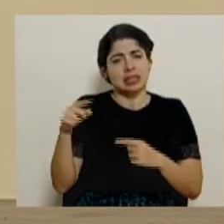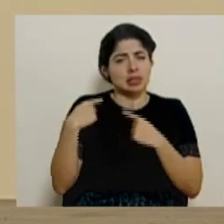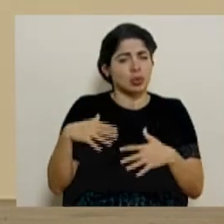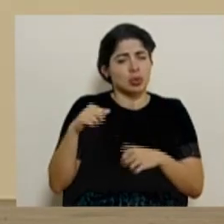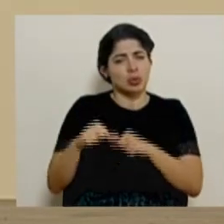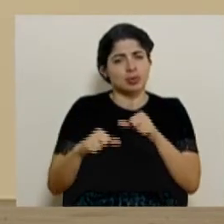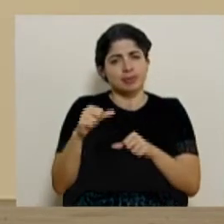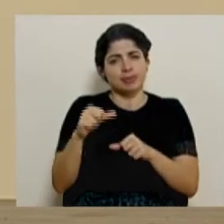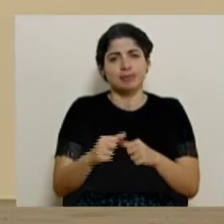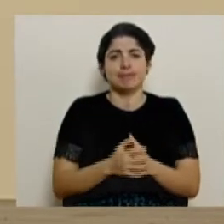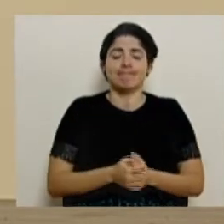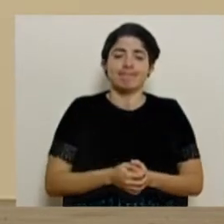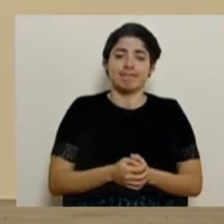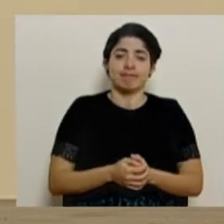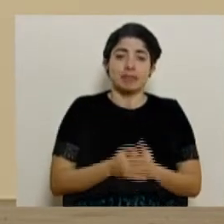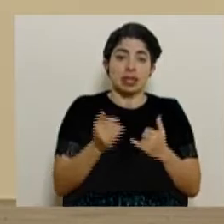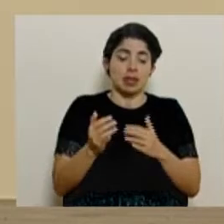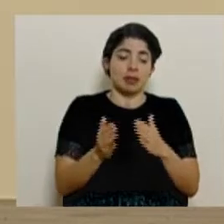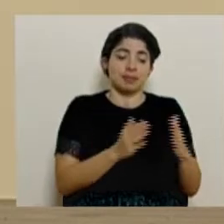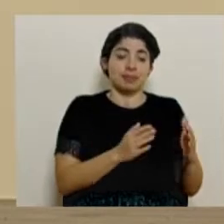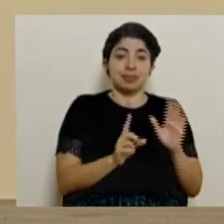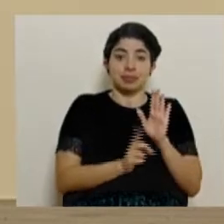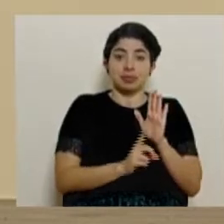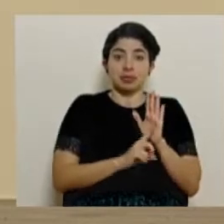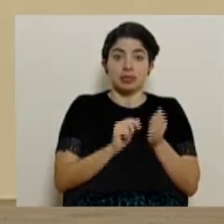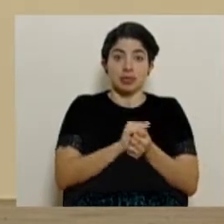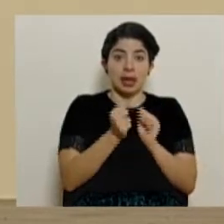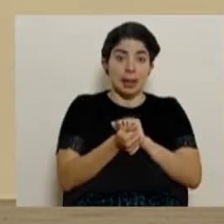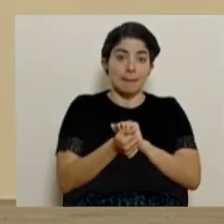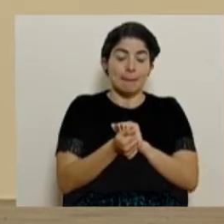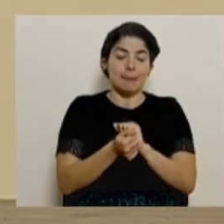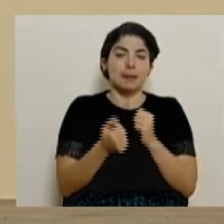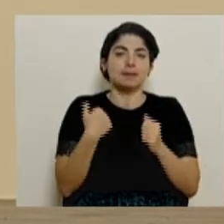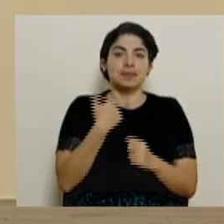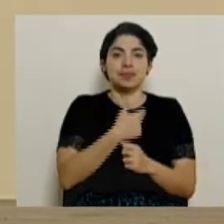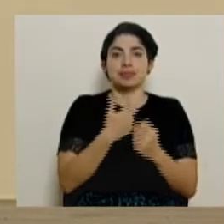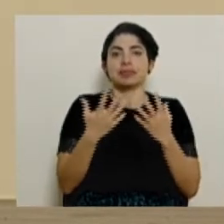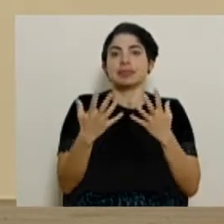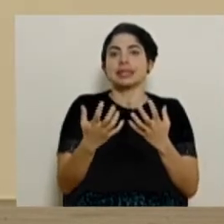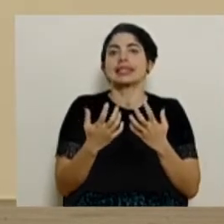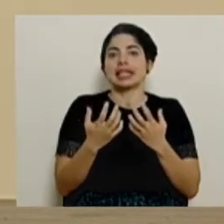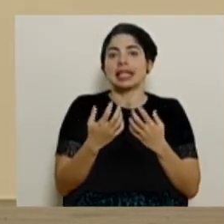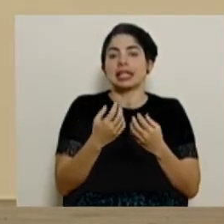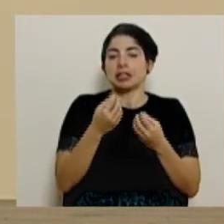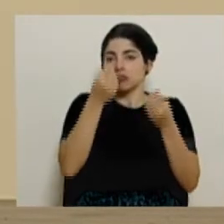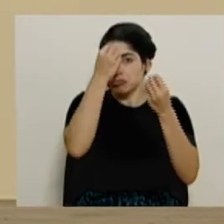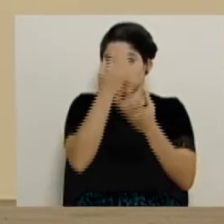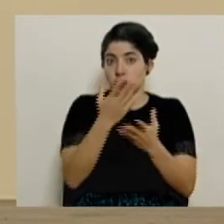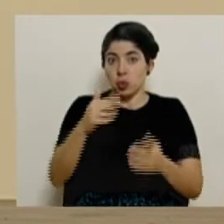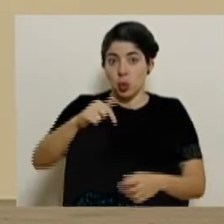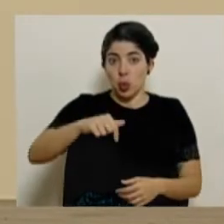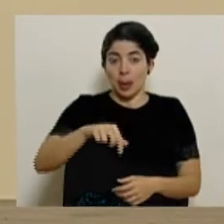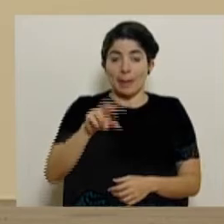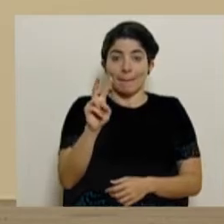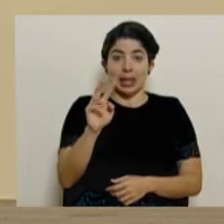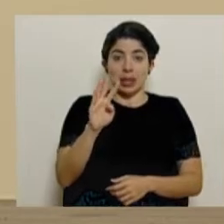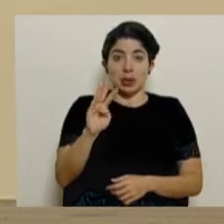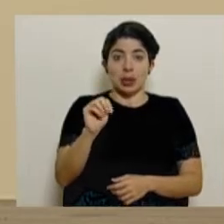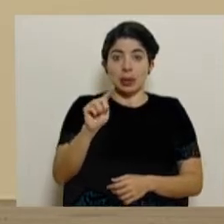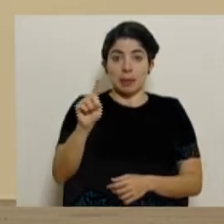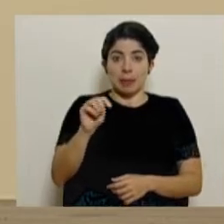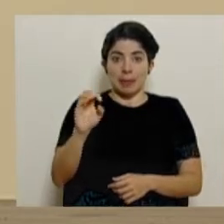lucha. En términos del cambio de alertas, quisiéramos compartir que hoy, 24 de